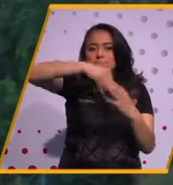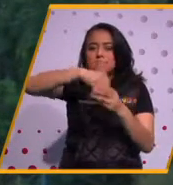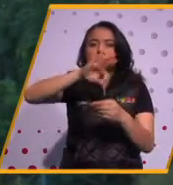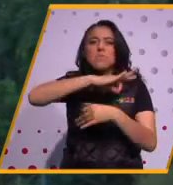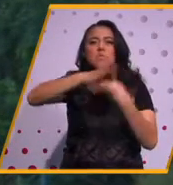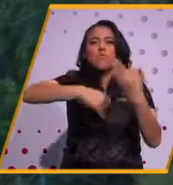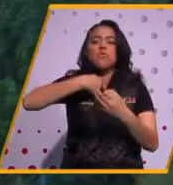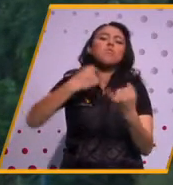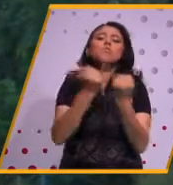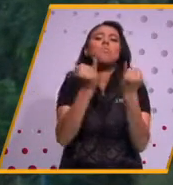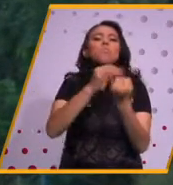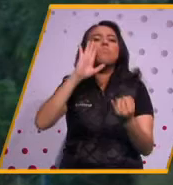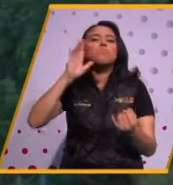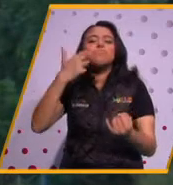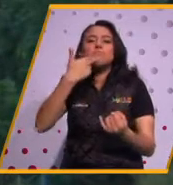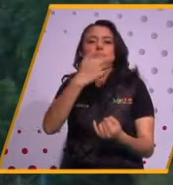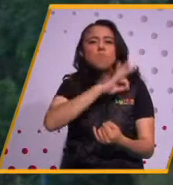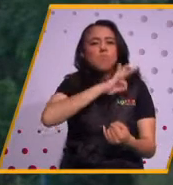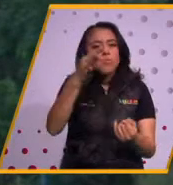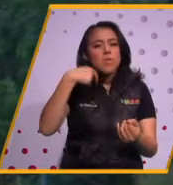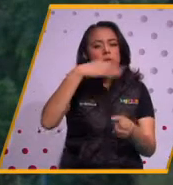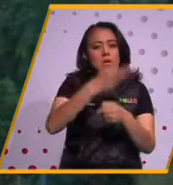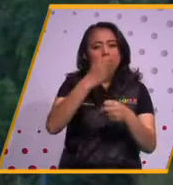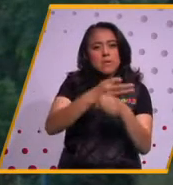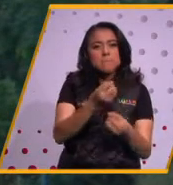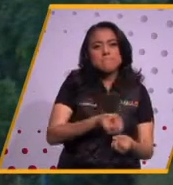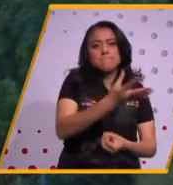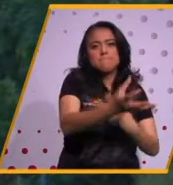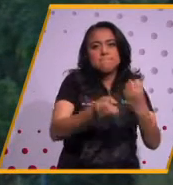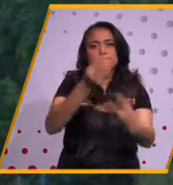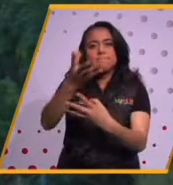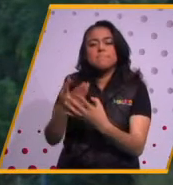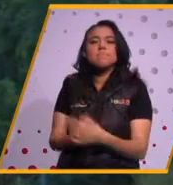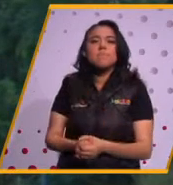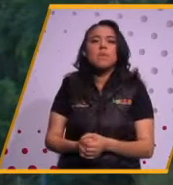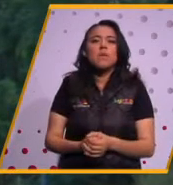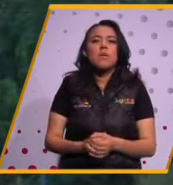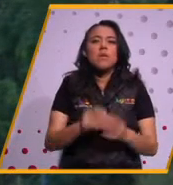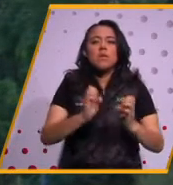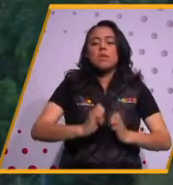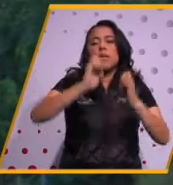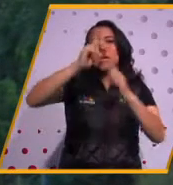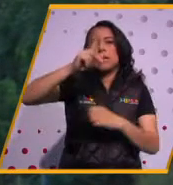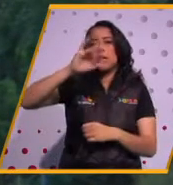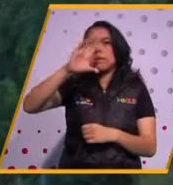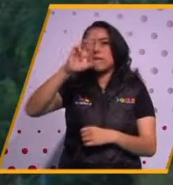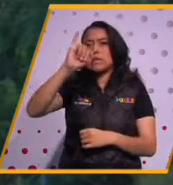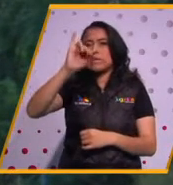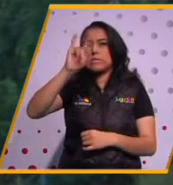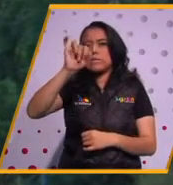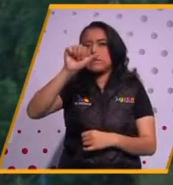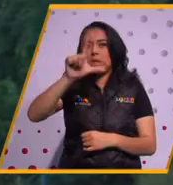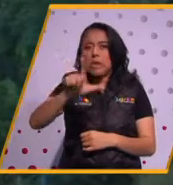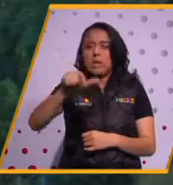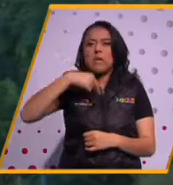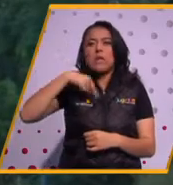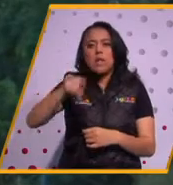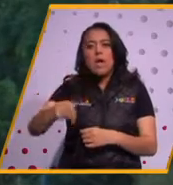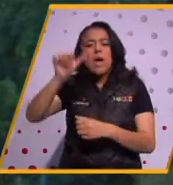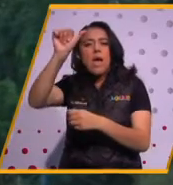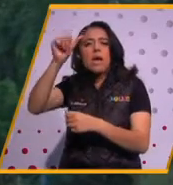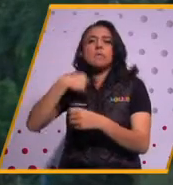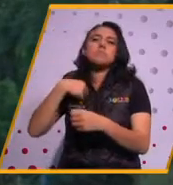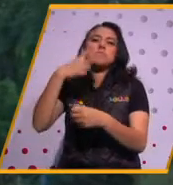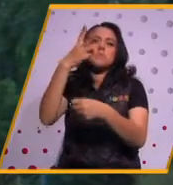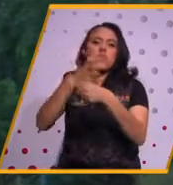los niños campechanos, nos los pueden hacer llegar a Torres de Cristal en la Torre A, segundo piso. Ahí los estaremos esperando. Recuerden